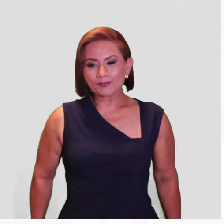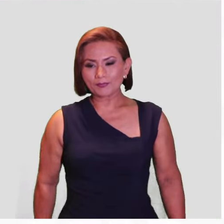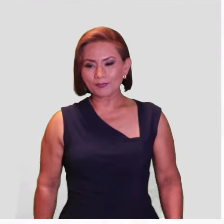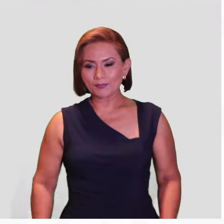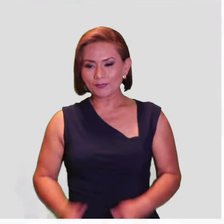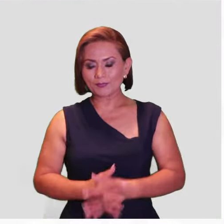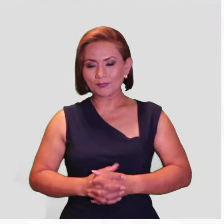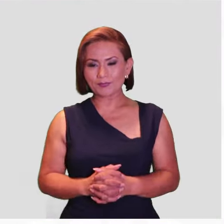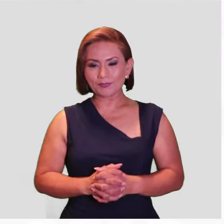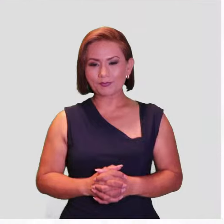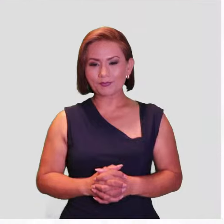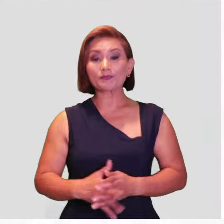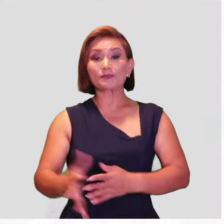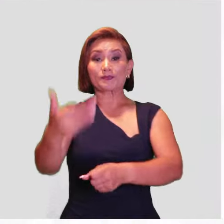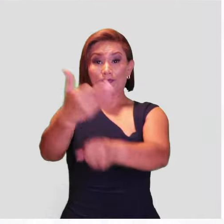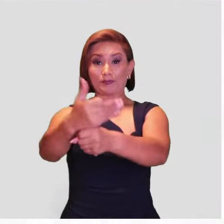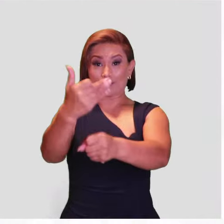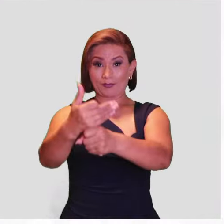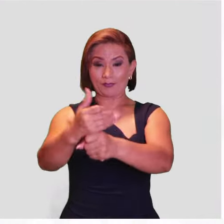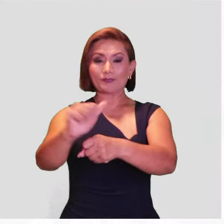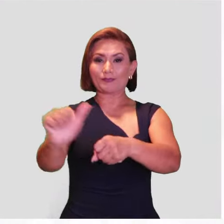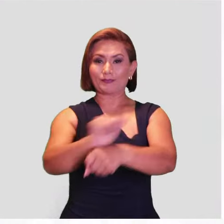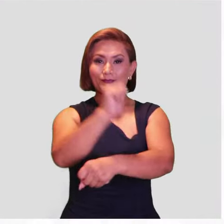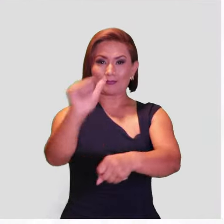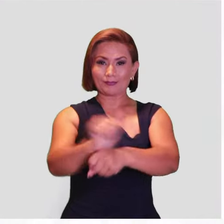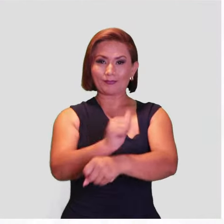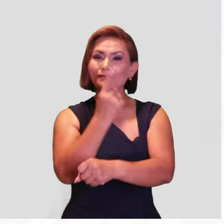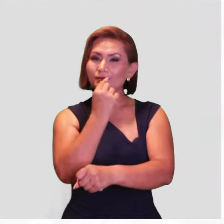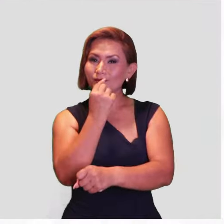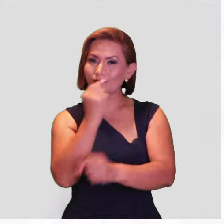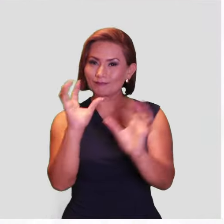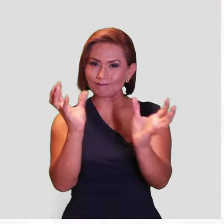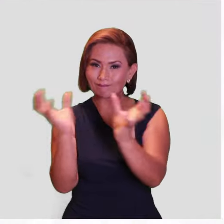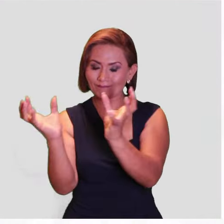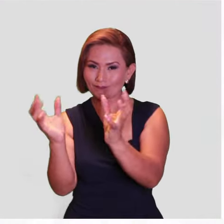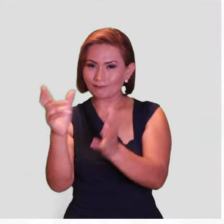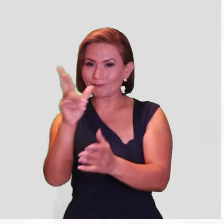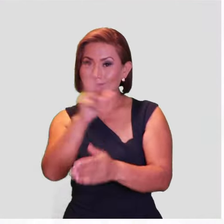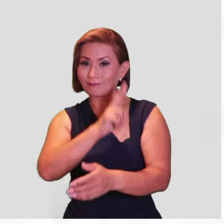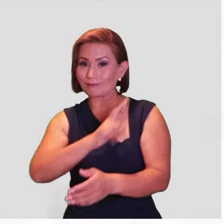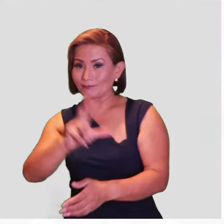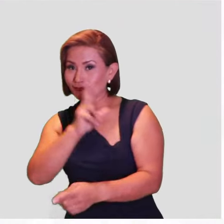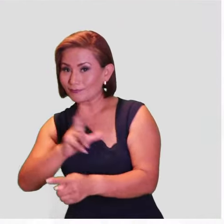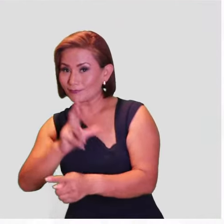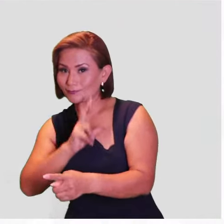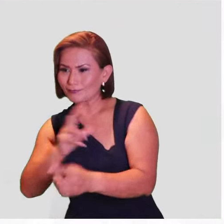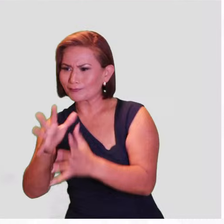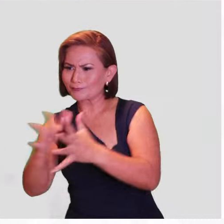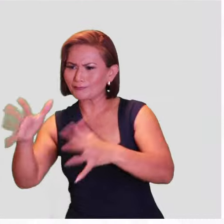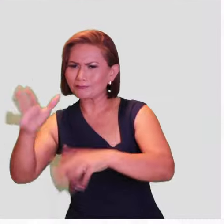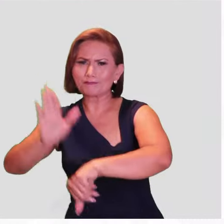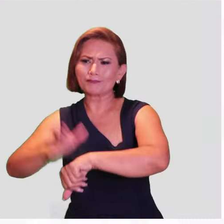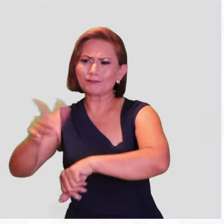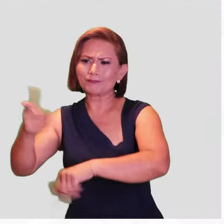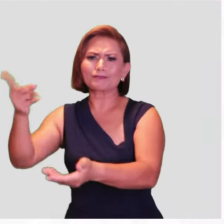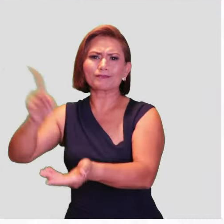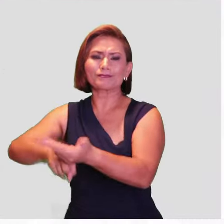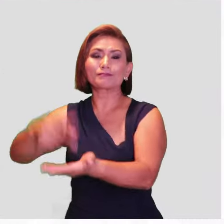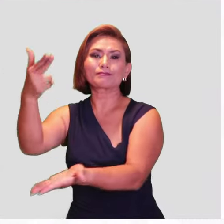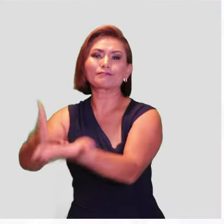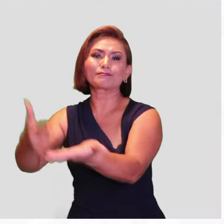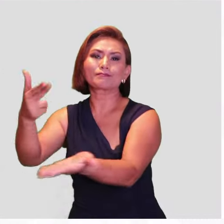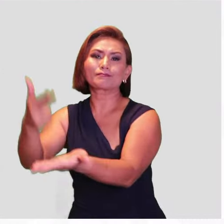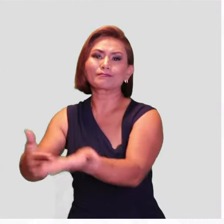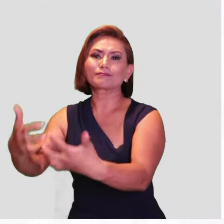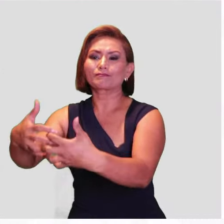las actuales patrullas, que en su mayoría las tienen en el taller descompuestas, una de dos patrullas